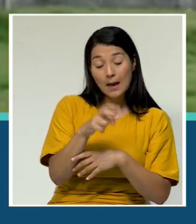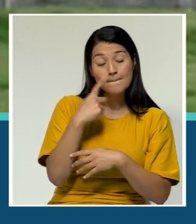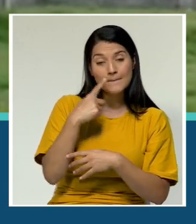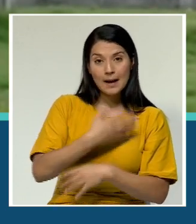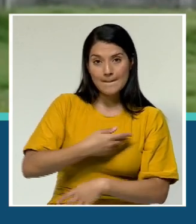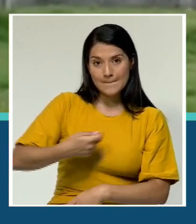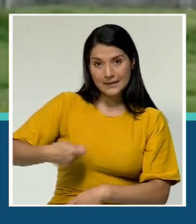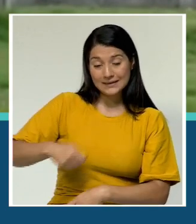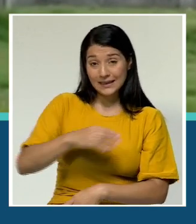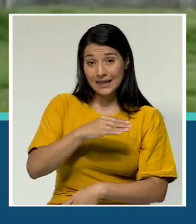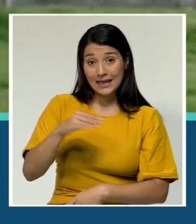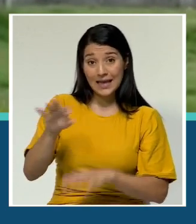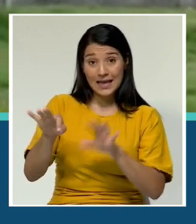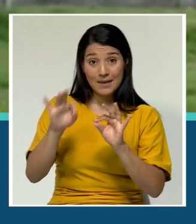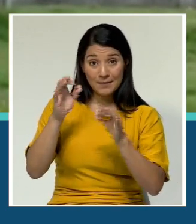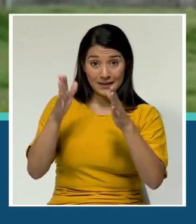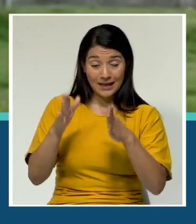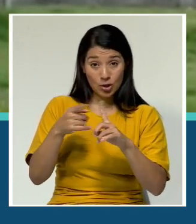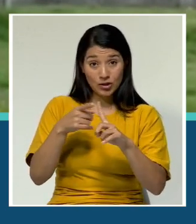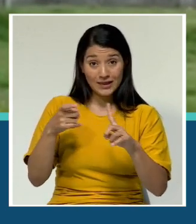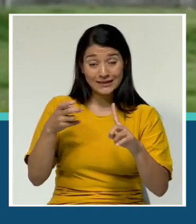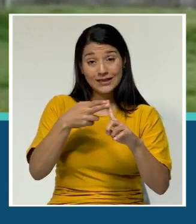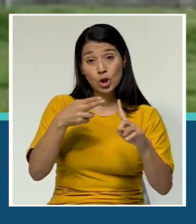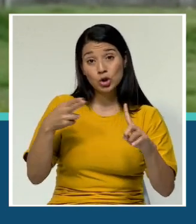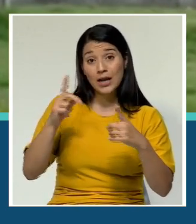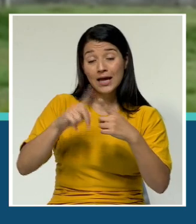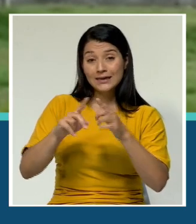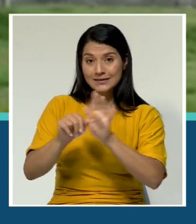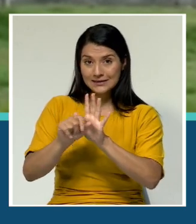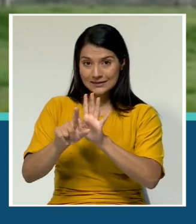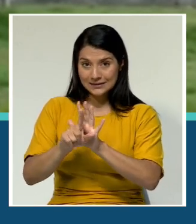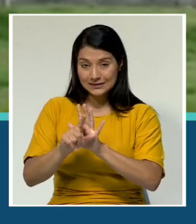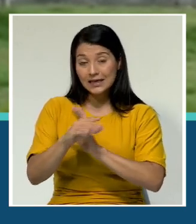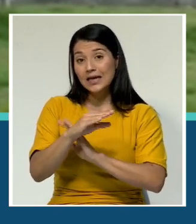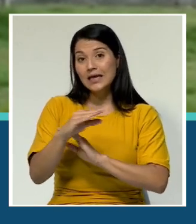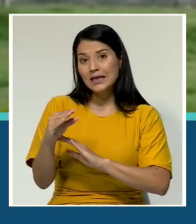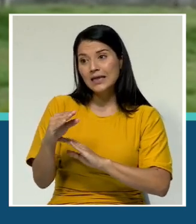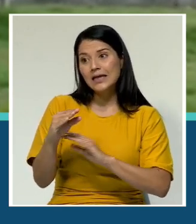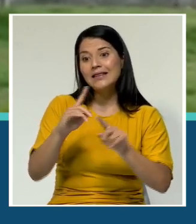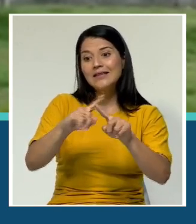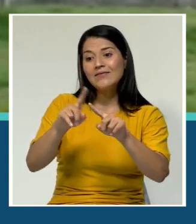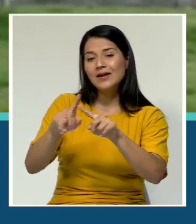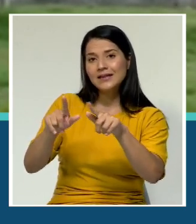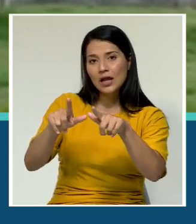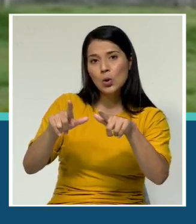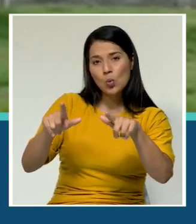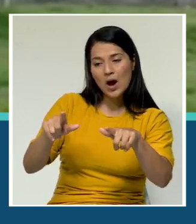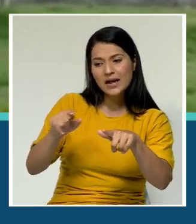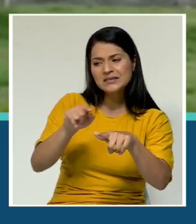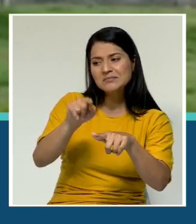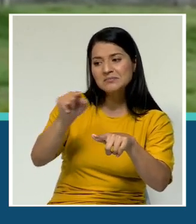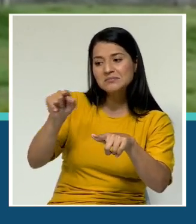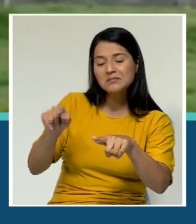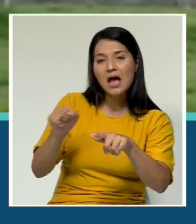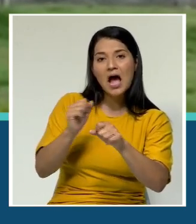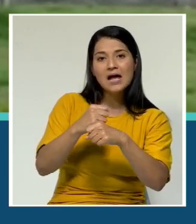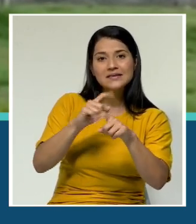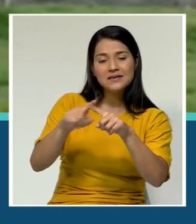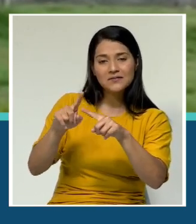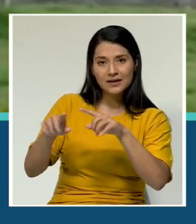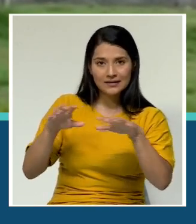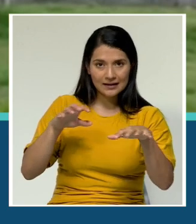la facilitación del traslado de los señores presidentes y algunos invitados desde los hoteles hasta la